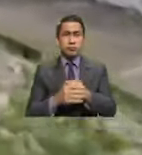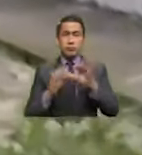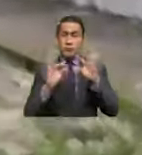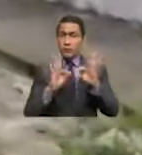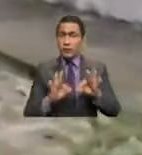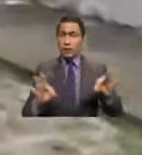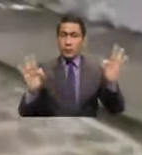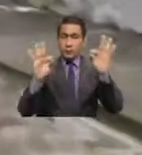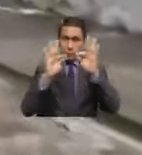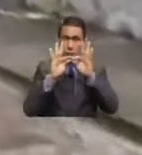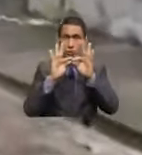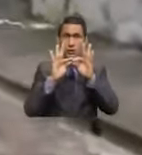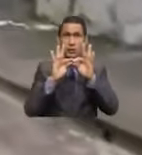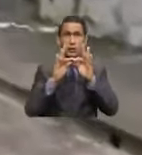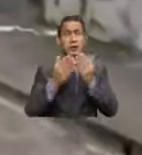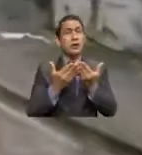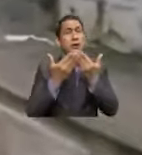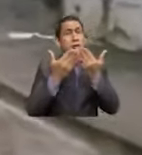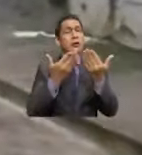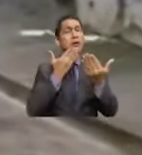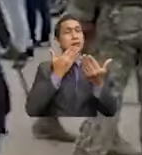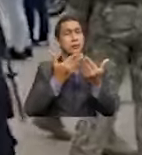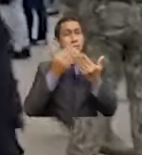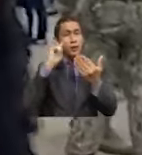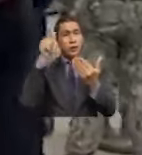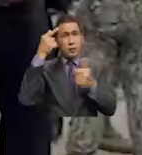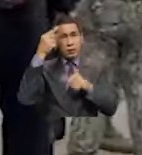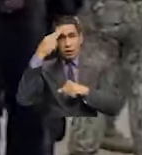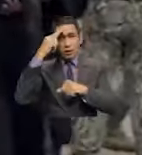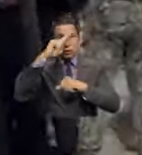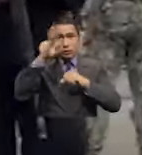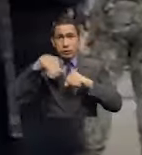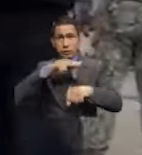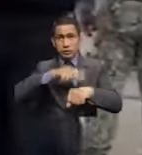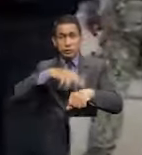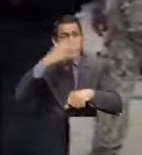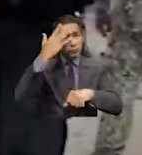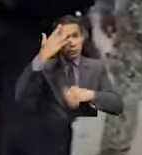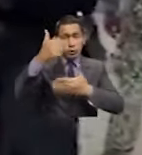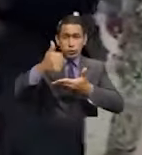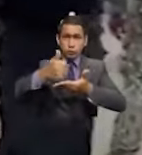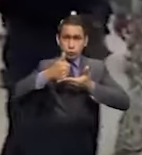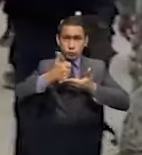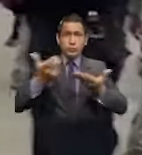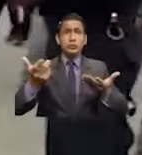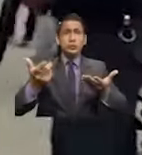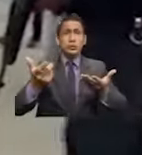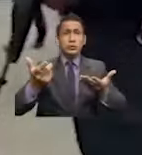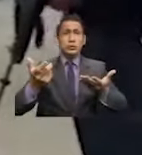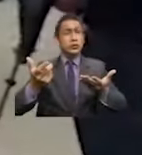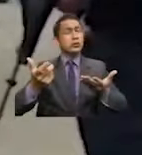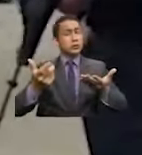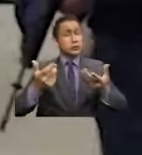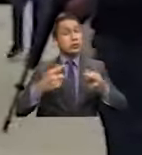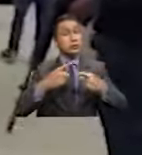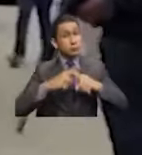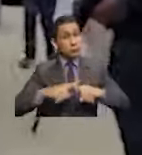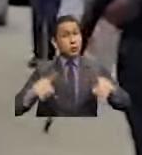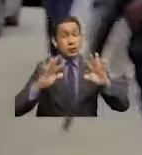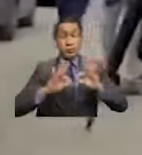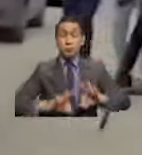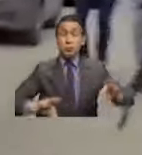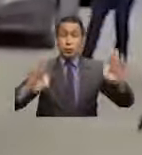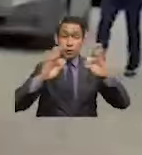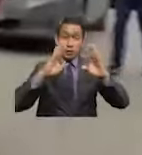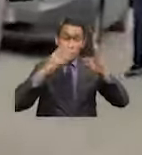que le agradecemos al gobierno nacional por toda la apertura, la oportunidad. Y también tiene que preocuparse por la juventud.